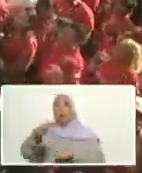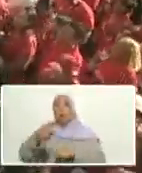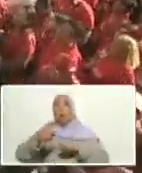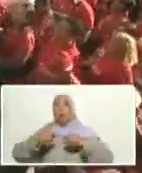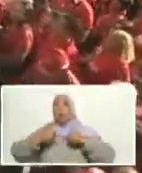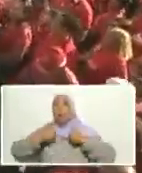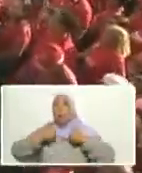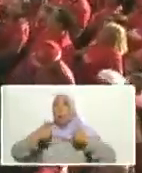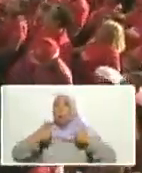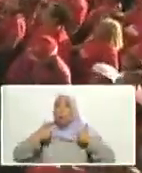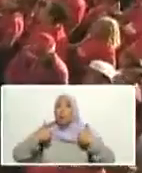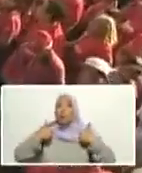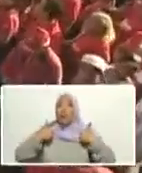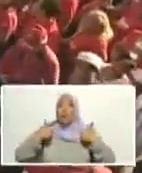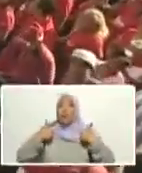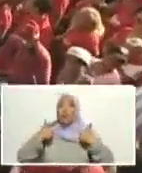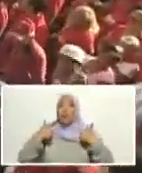Venezuela,